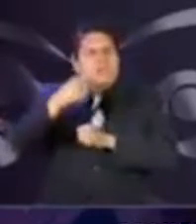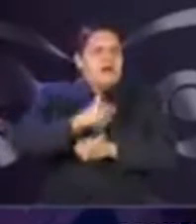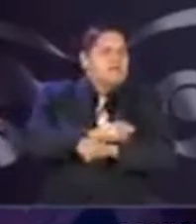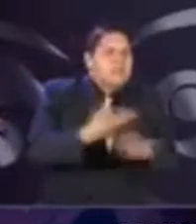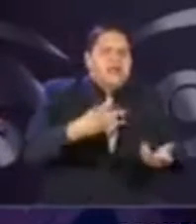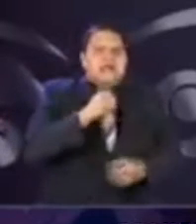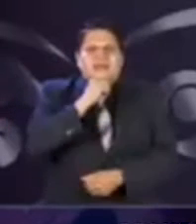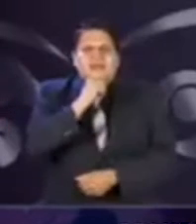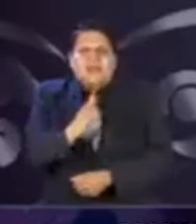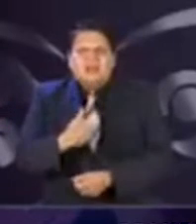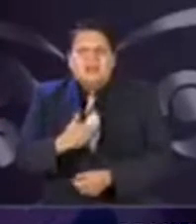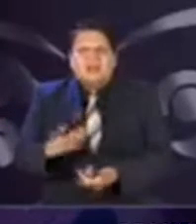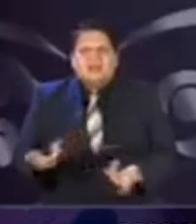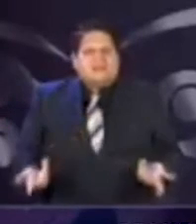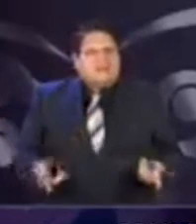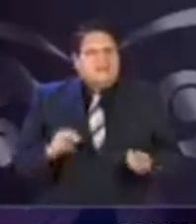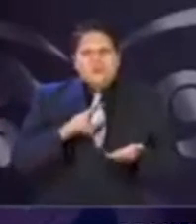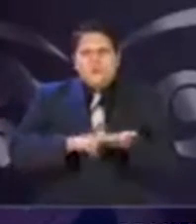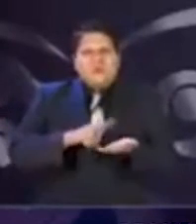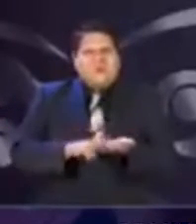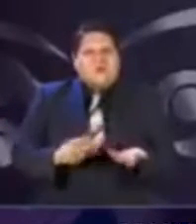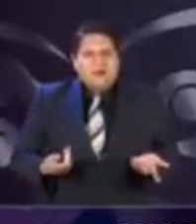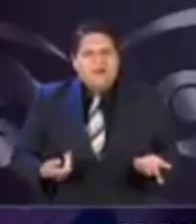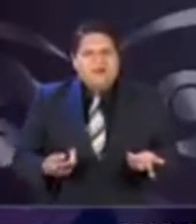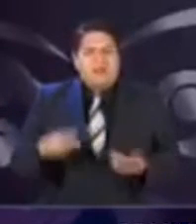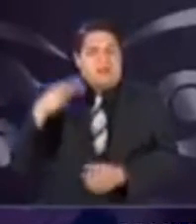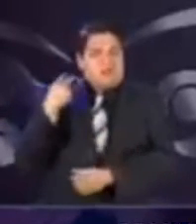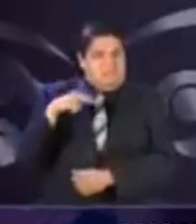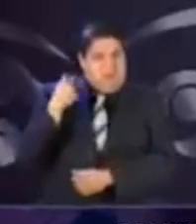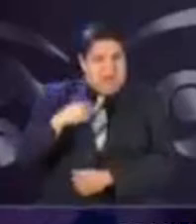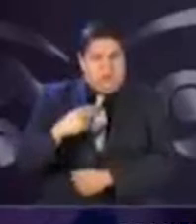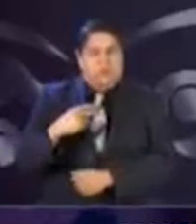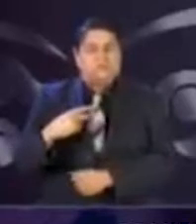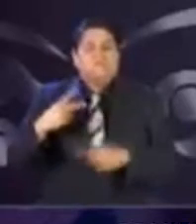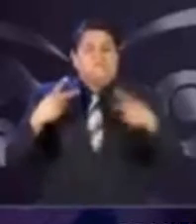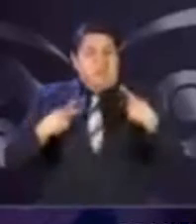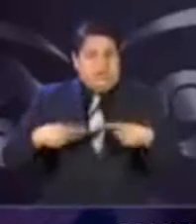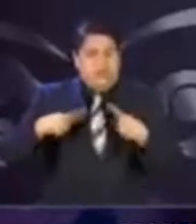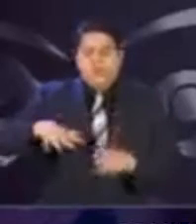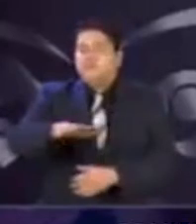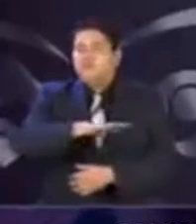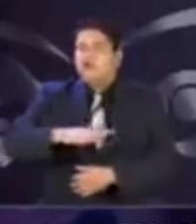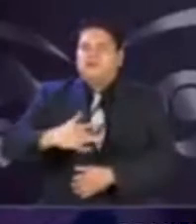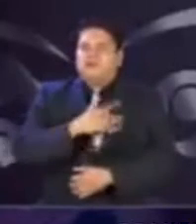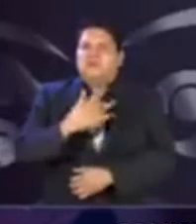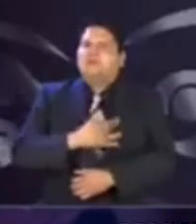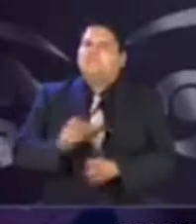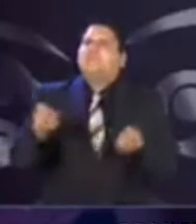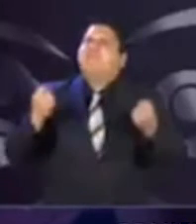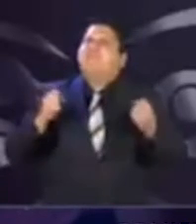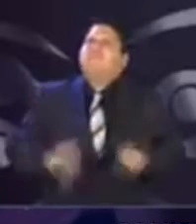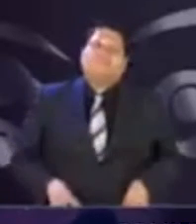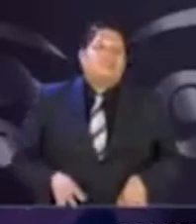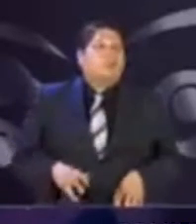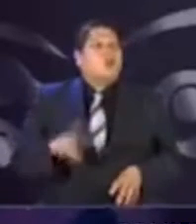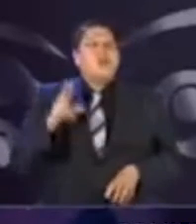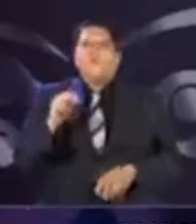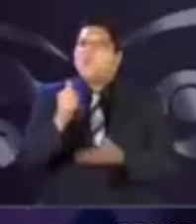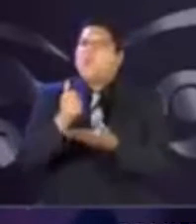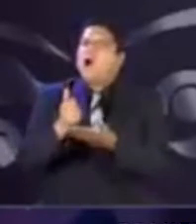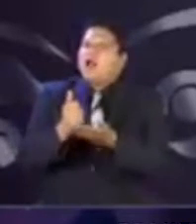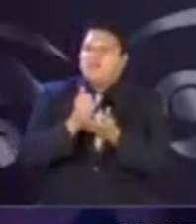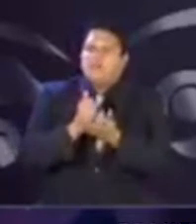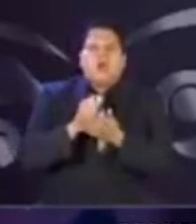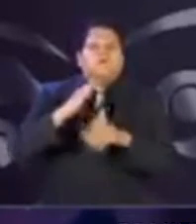veracruzanos? Hoy, el sentimiento en Veracruz es de impotencia, de indignación, porque el gobierno que nos